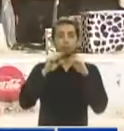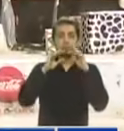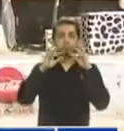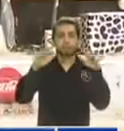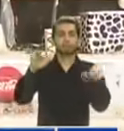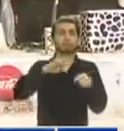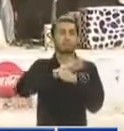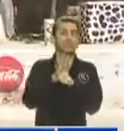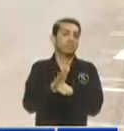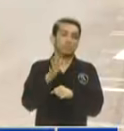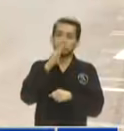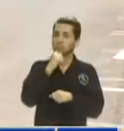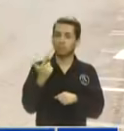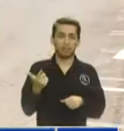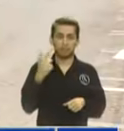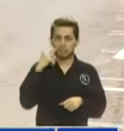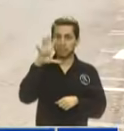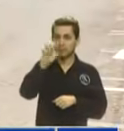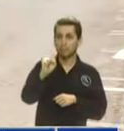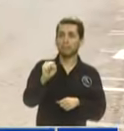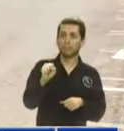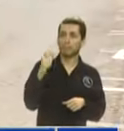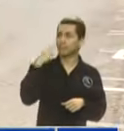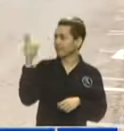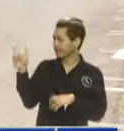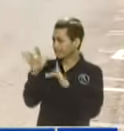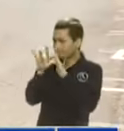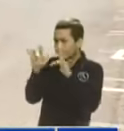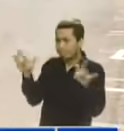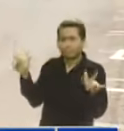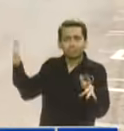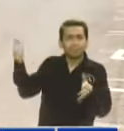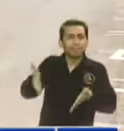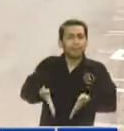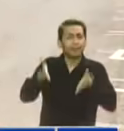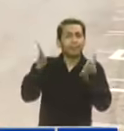ustedes pueden ver, totalmente desolado. Y